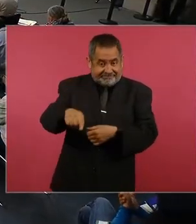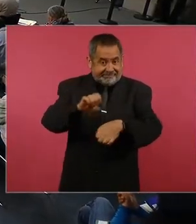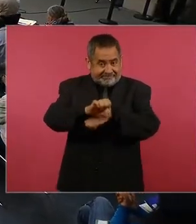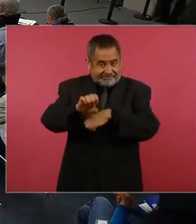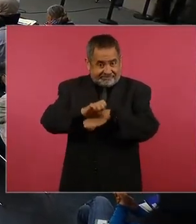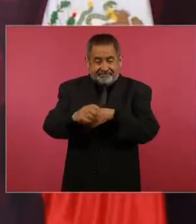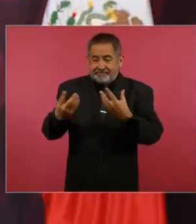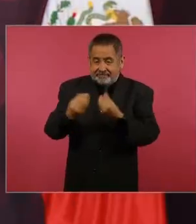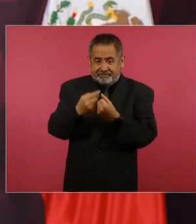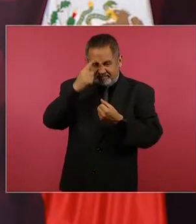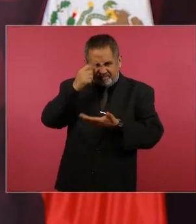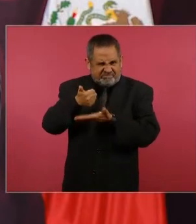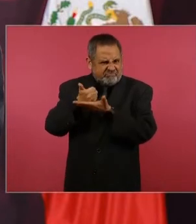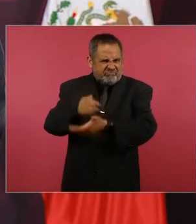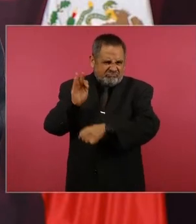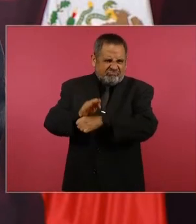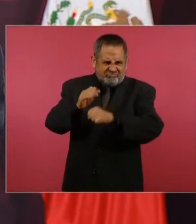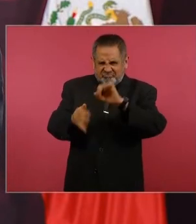América.